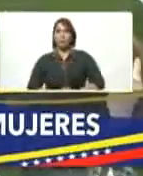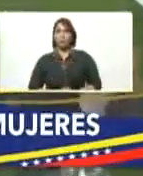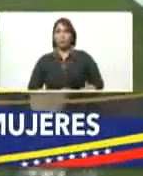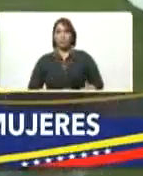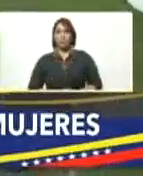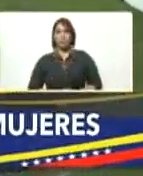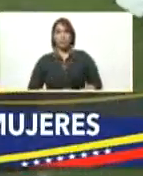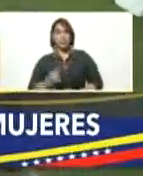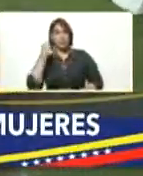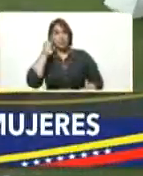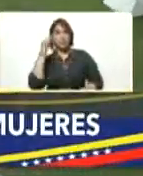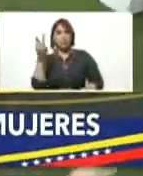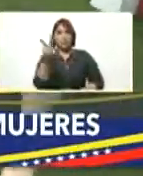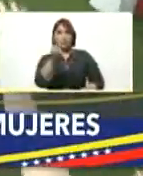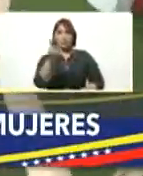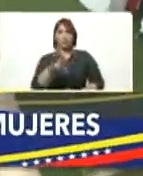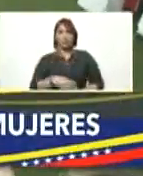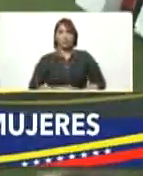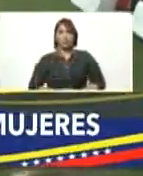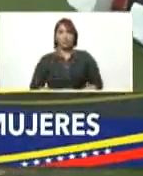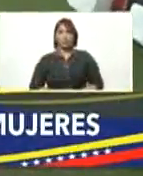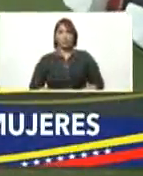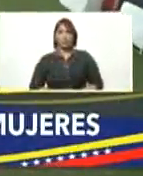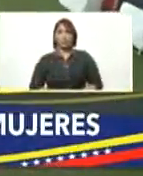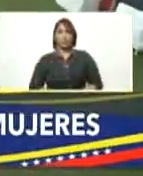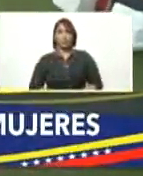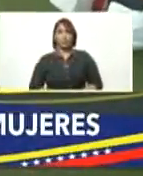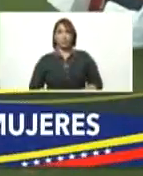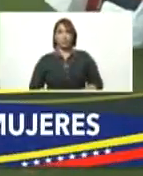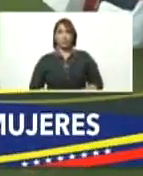De la mujer venezolana.